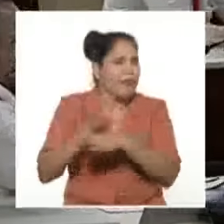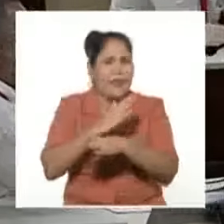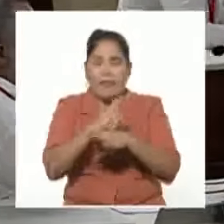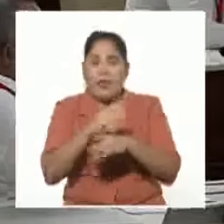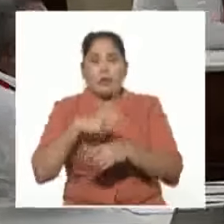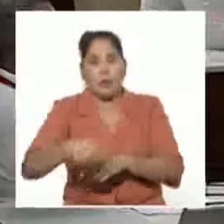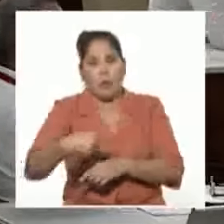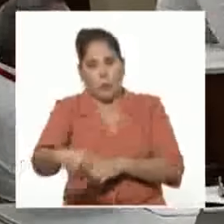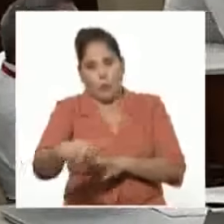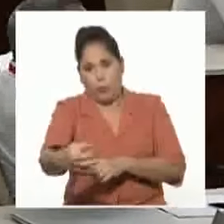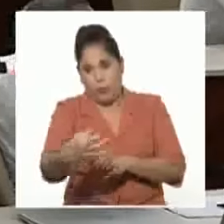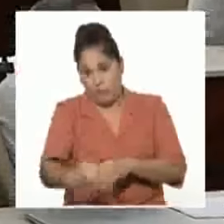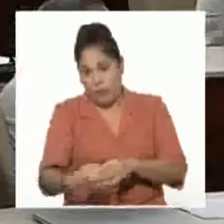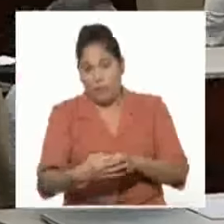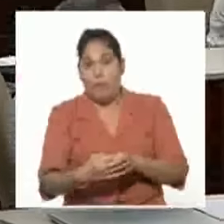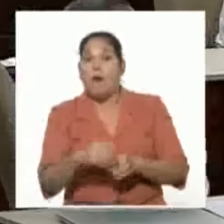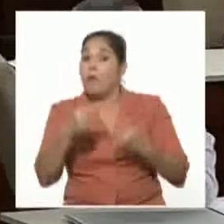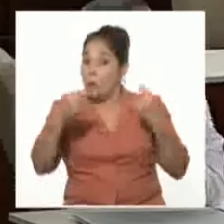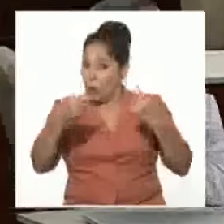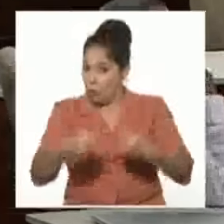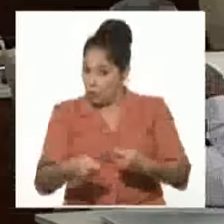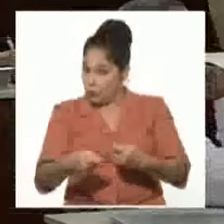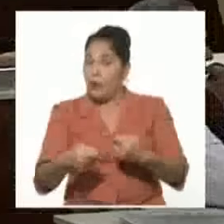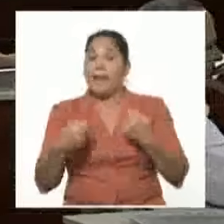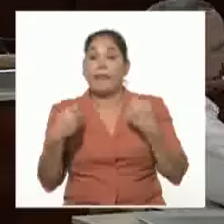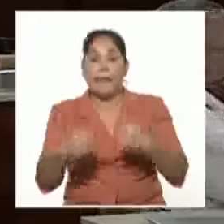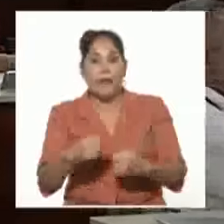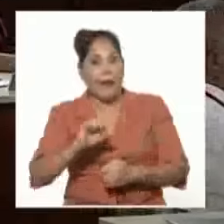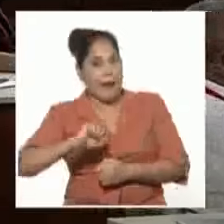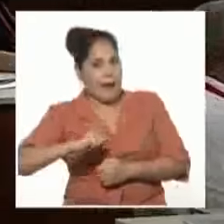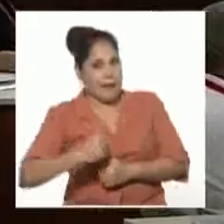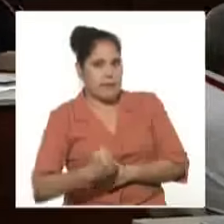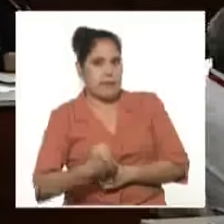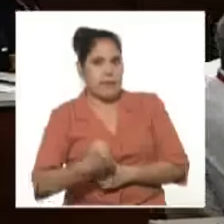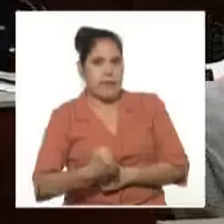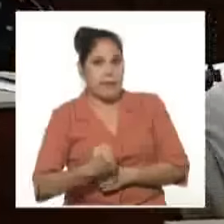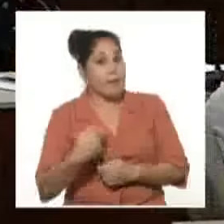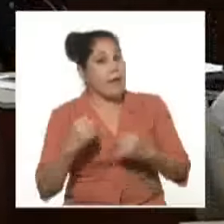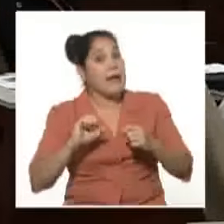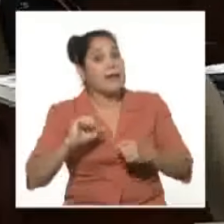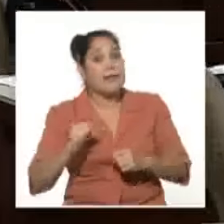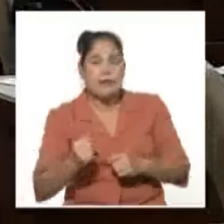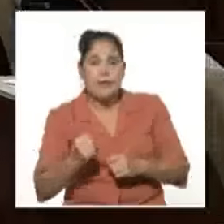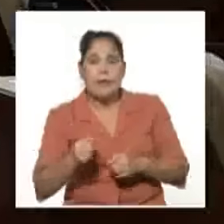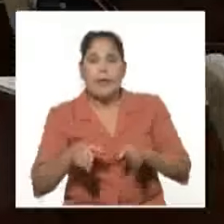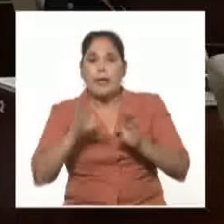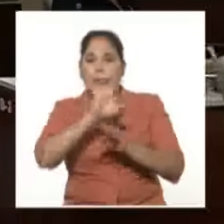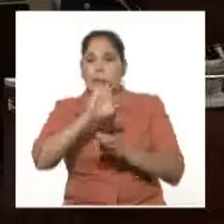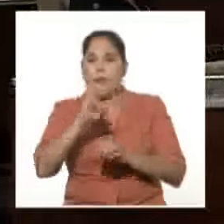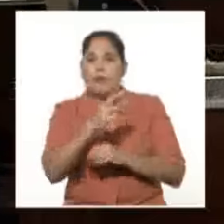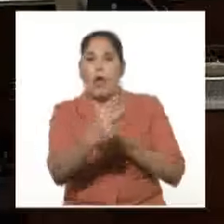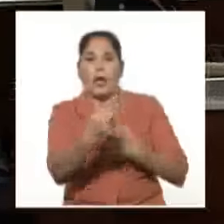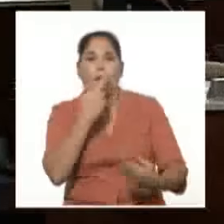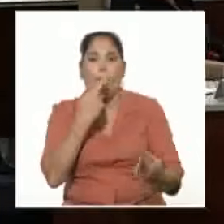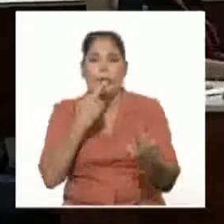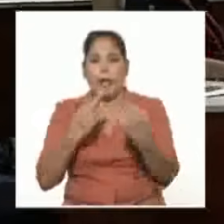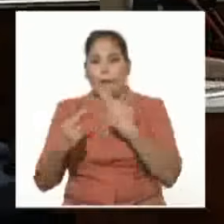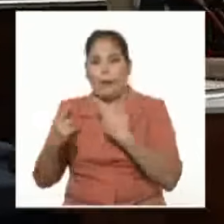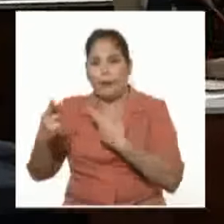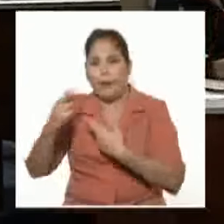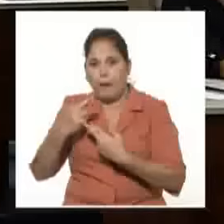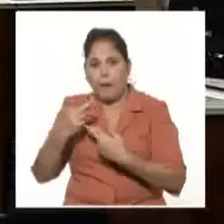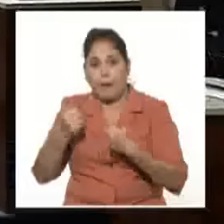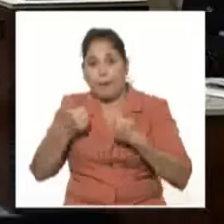días. Lo justo es exigir sin cansarnos que las instituciones den respuestas eficaces y